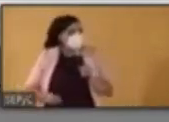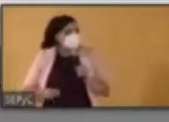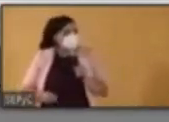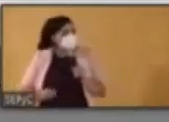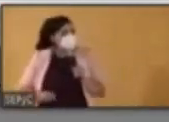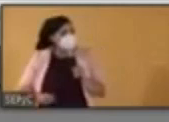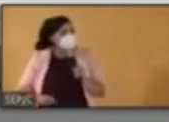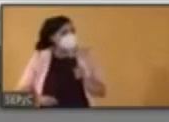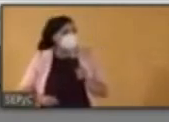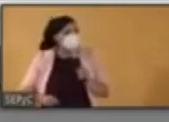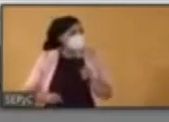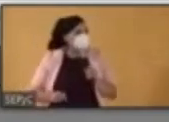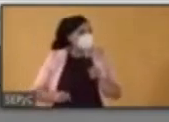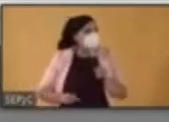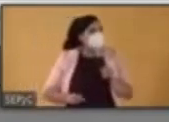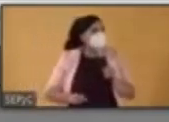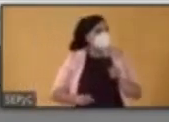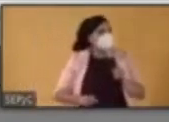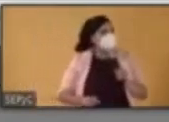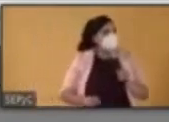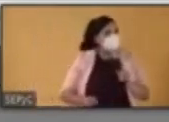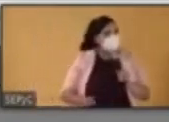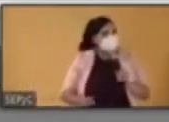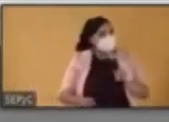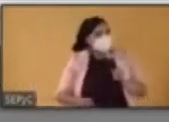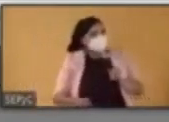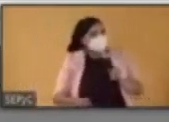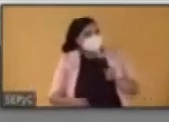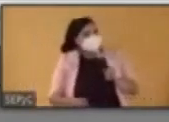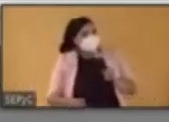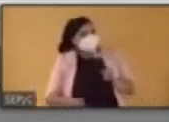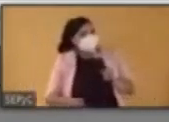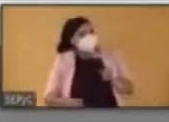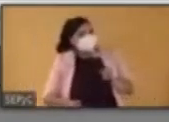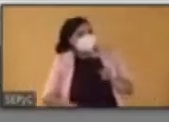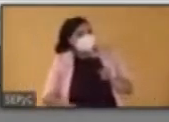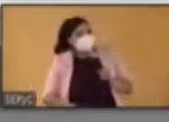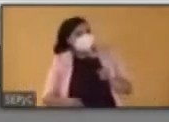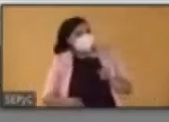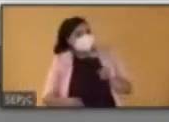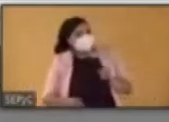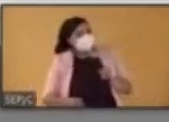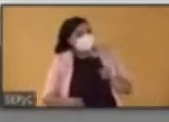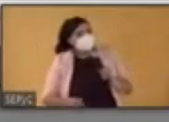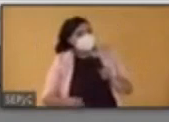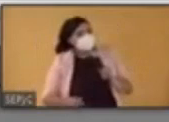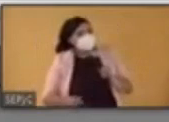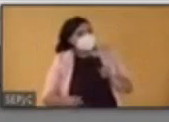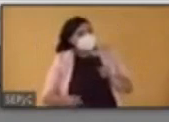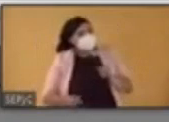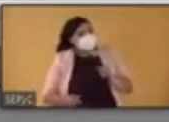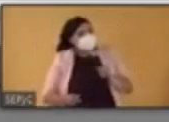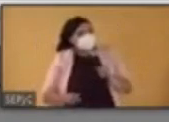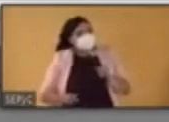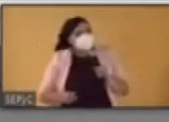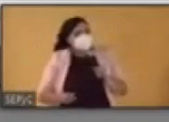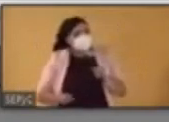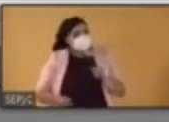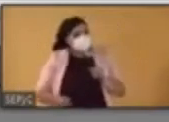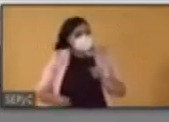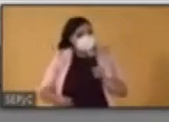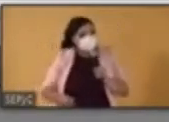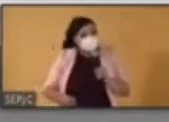la ventana donde tendremos que insertar la información. Damos, por favor, si nos damos cuenta, permíteme, Andrea, si no